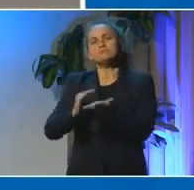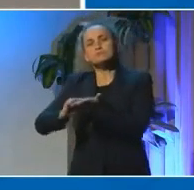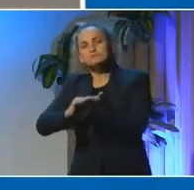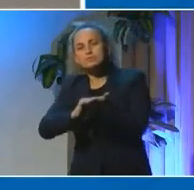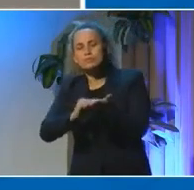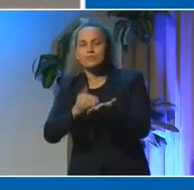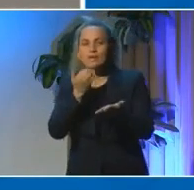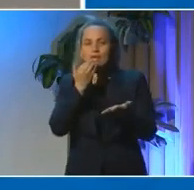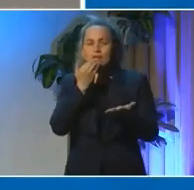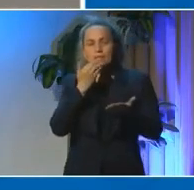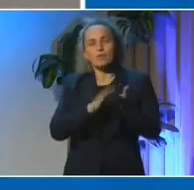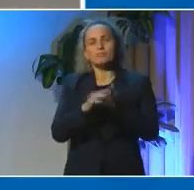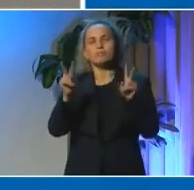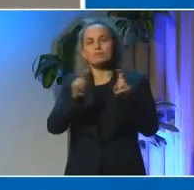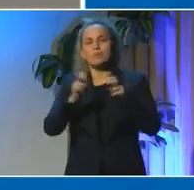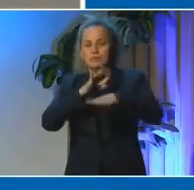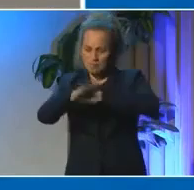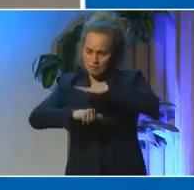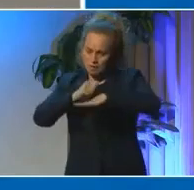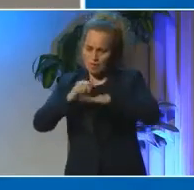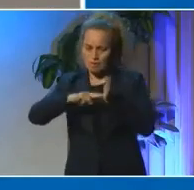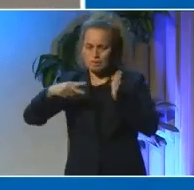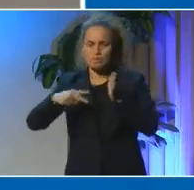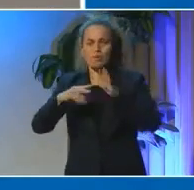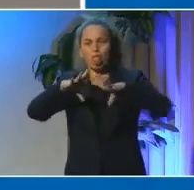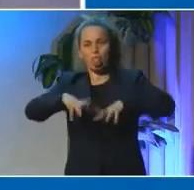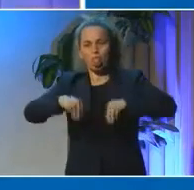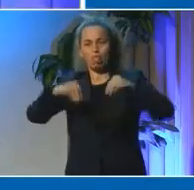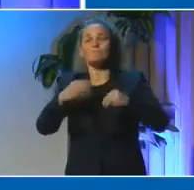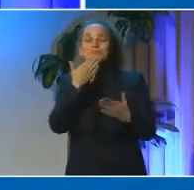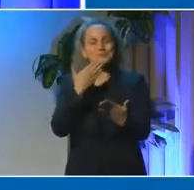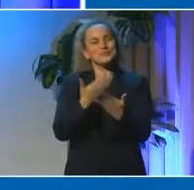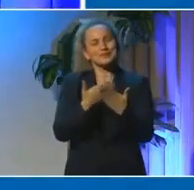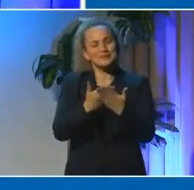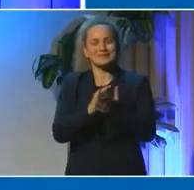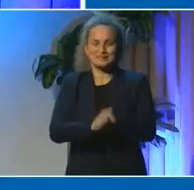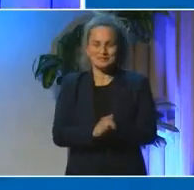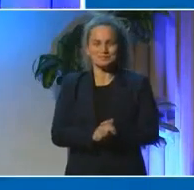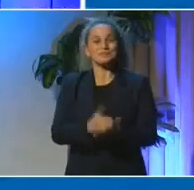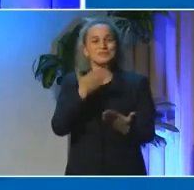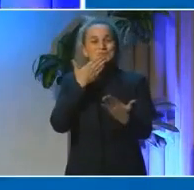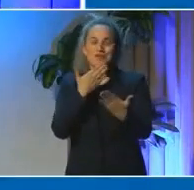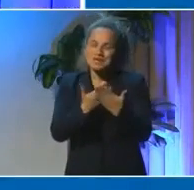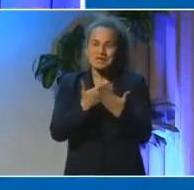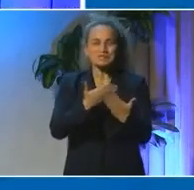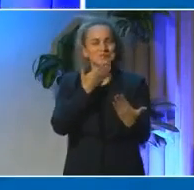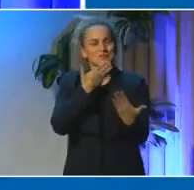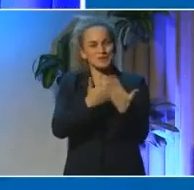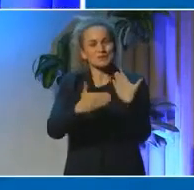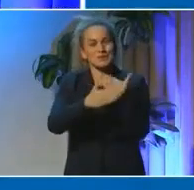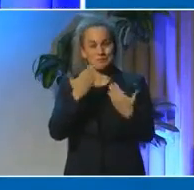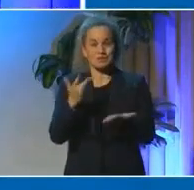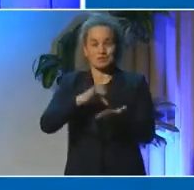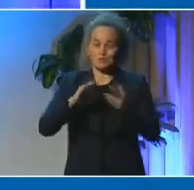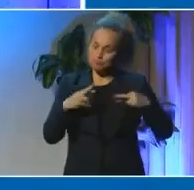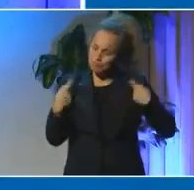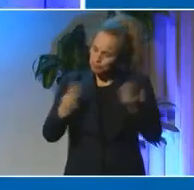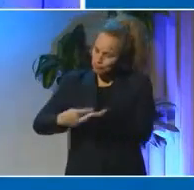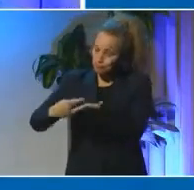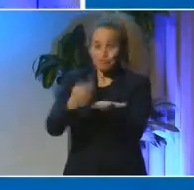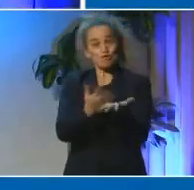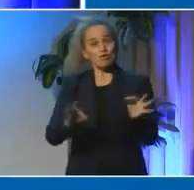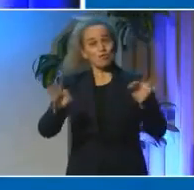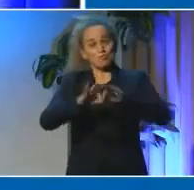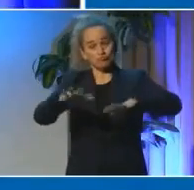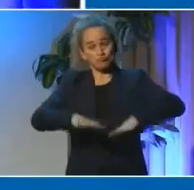de circularidad en residuos electrónicos Bueno muchísimas gracias por primero por la invitación al panel porque creo que es un espacio valioso